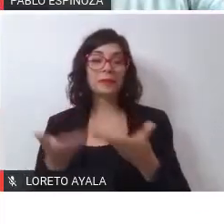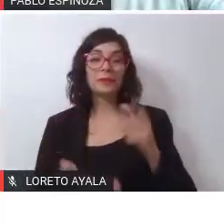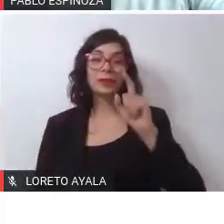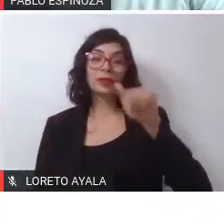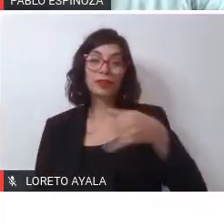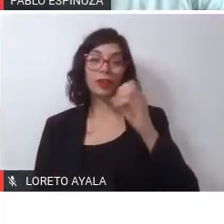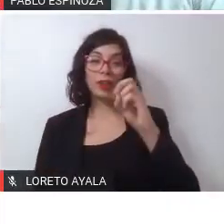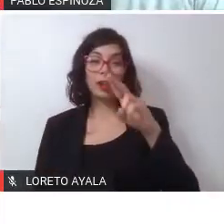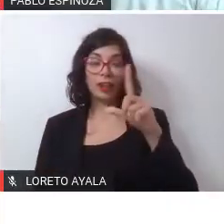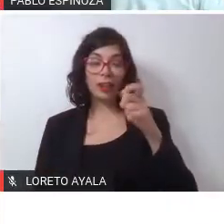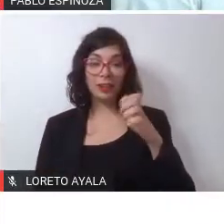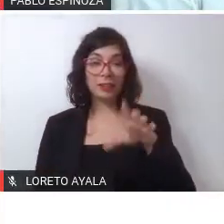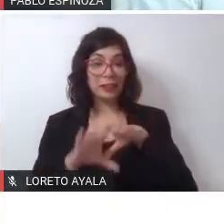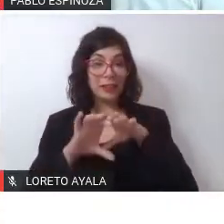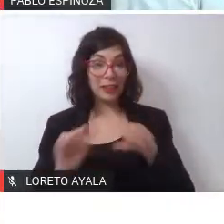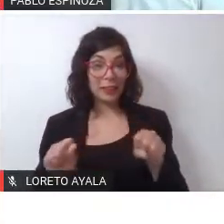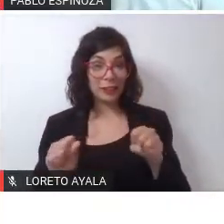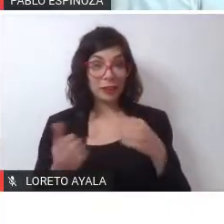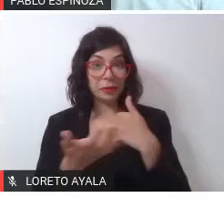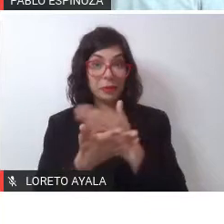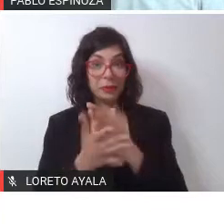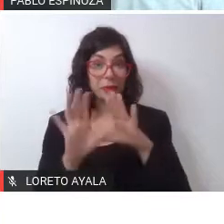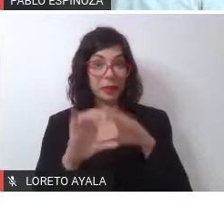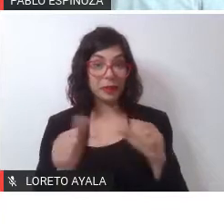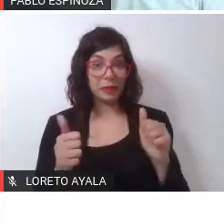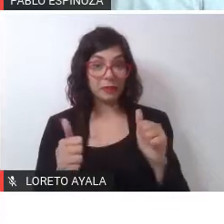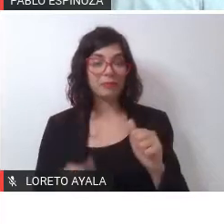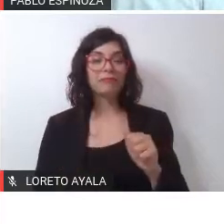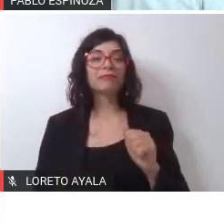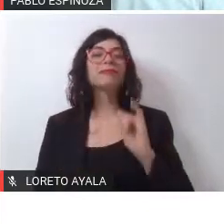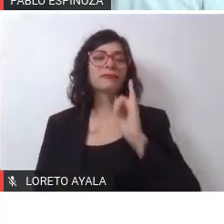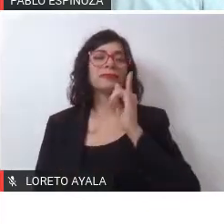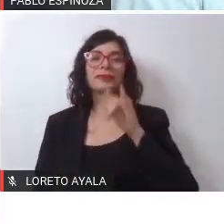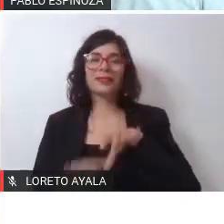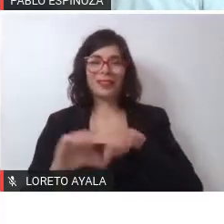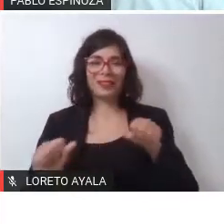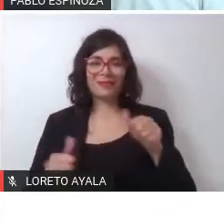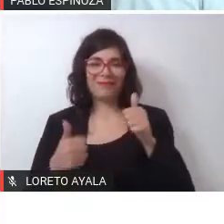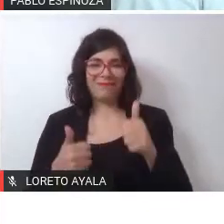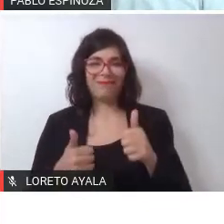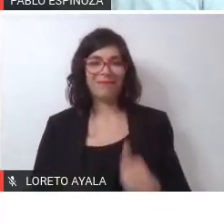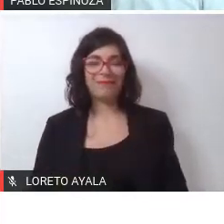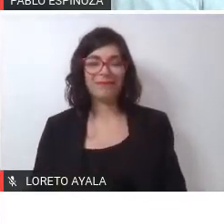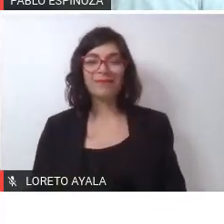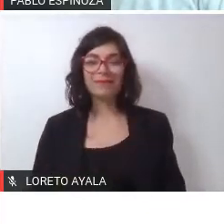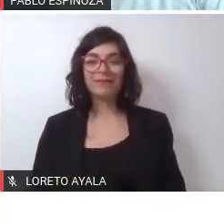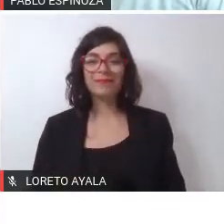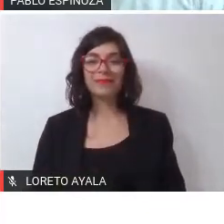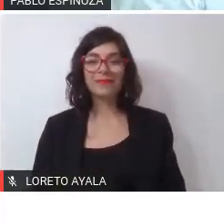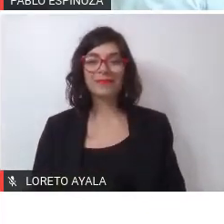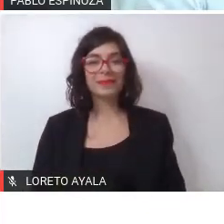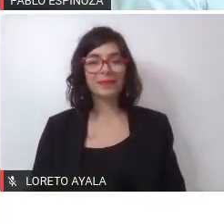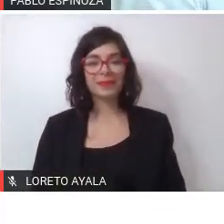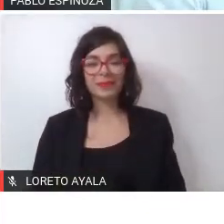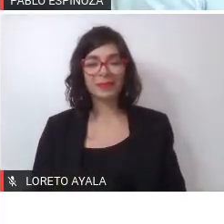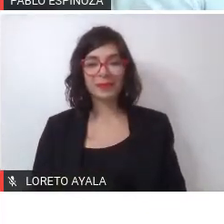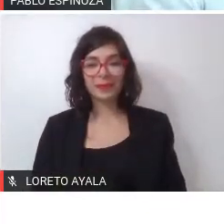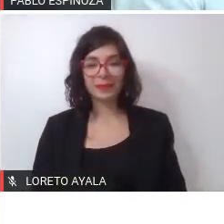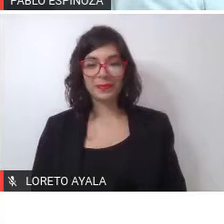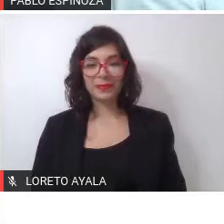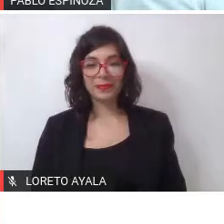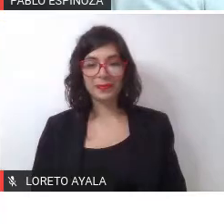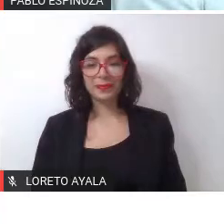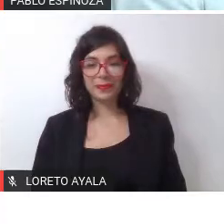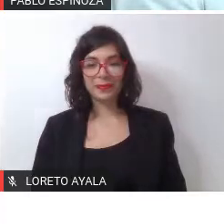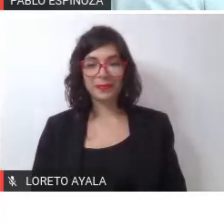Don Jorge, ¿listo y preparado? Listo y preparado, Pablito. Listo y preparado. Lo acompaño un instante para que pueda